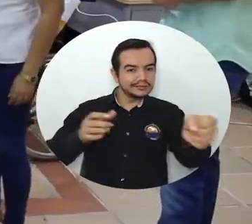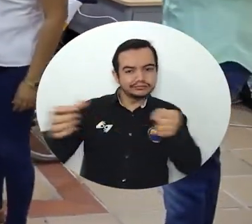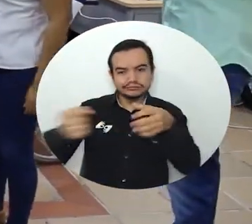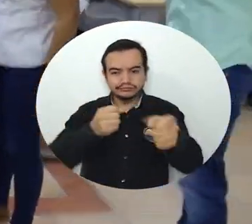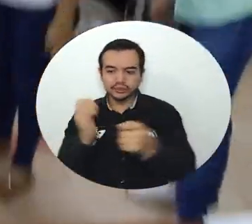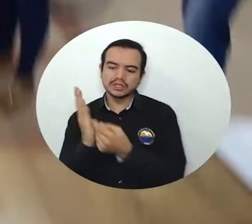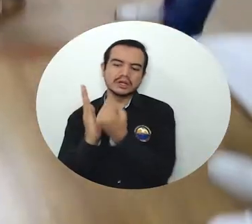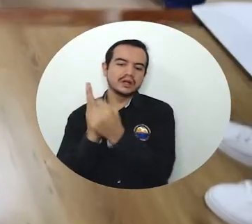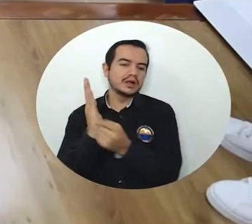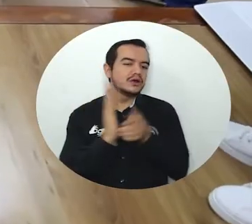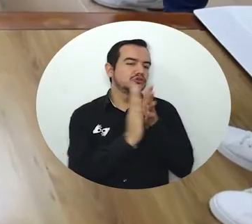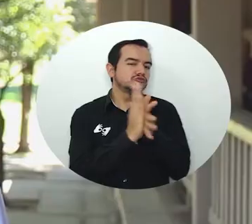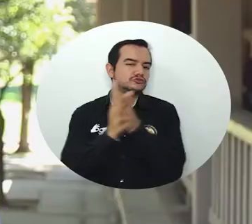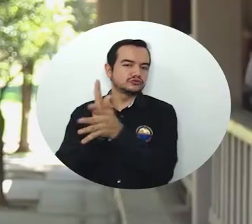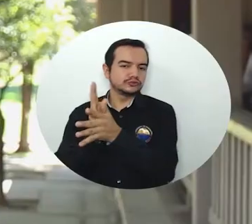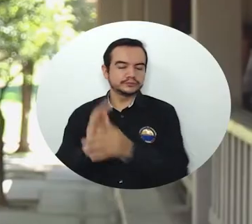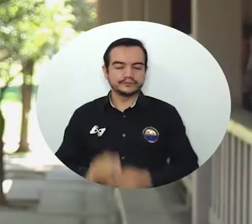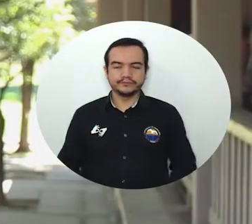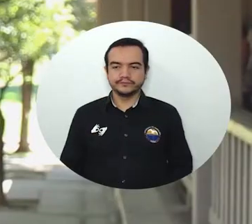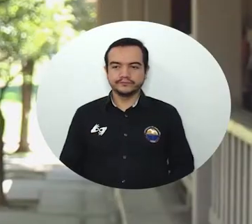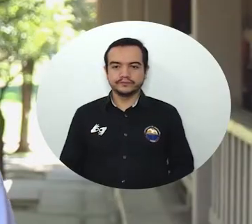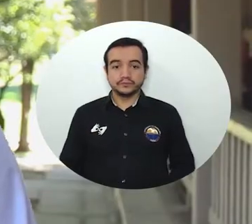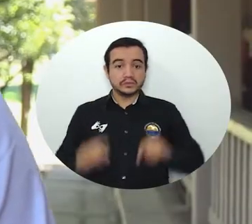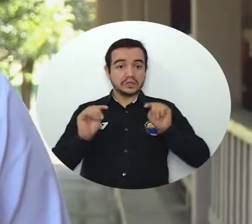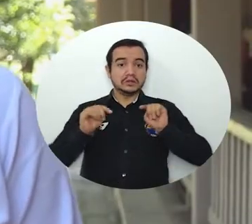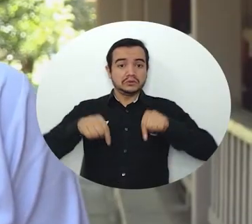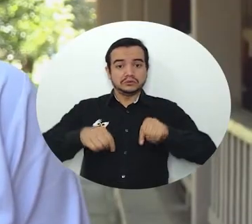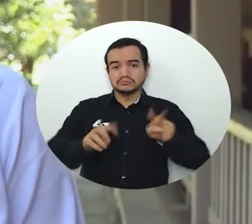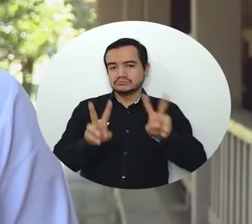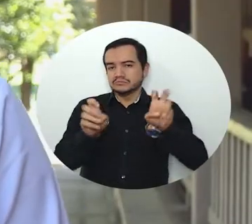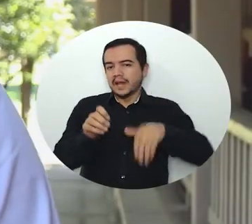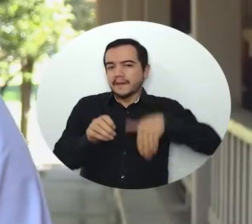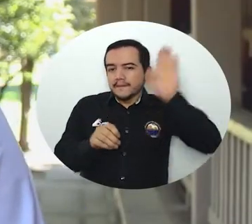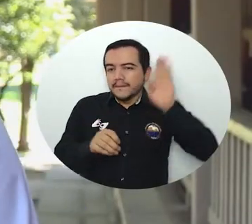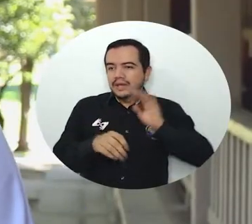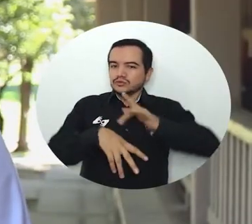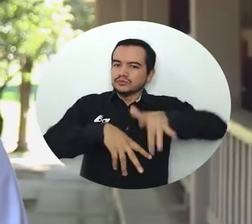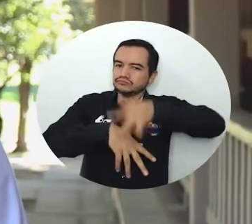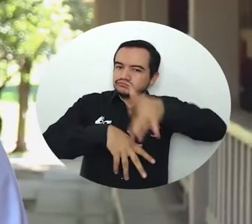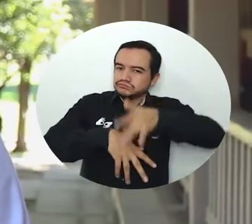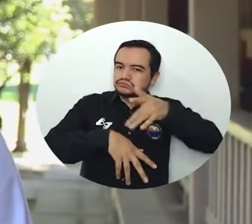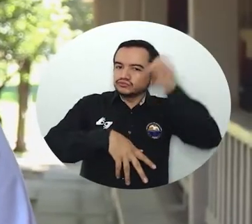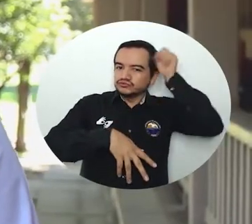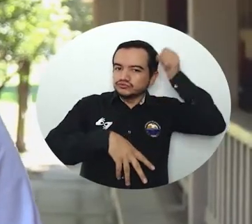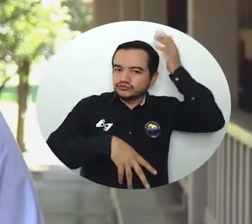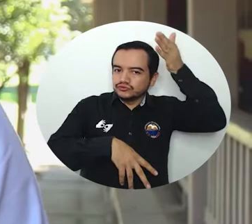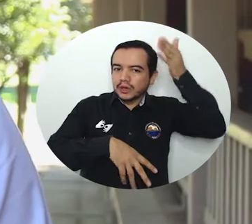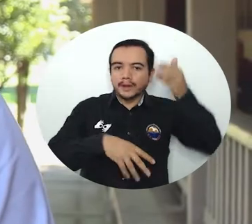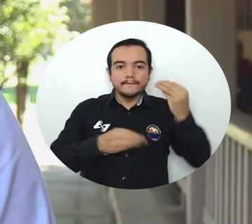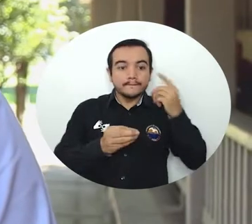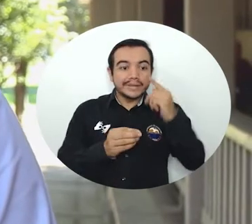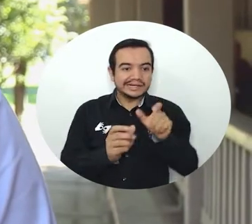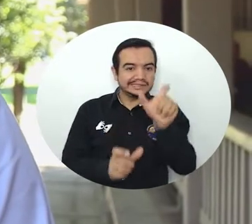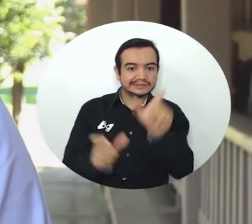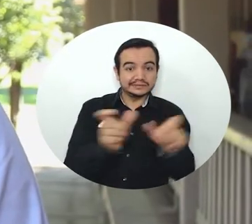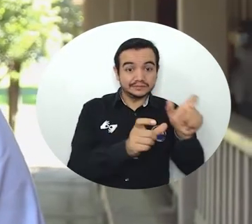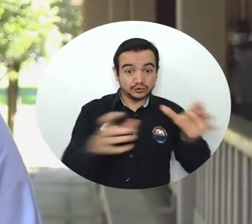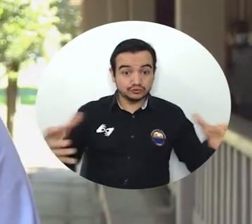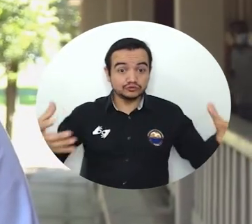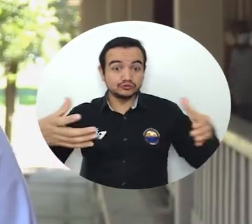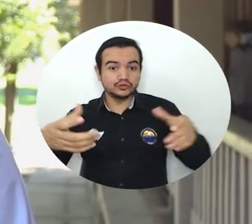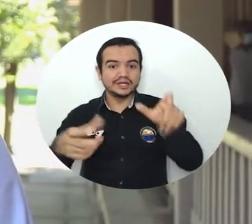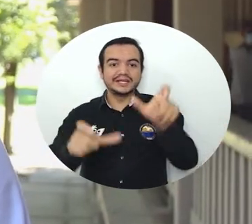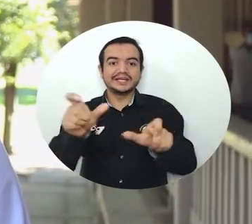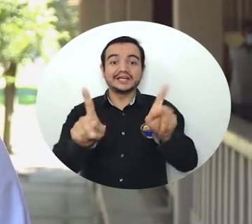diversos de la Alma Mater. Lo que estamos haciendo es algo muy pedagógico, queremos que toda la comunidad